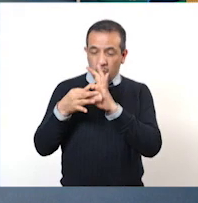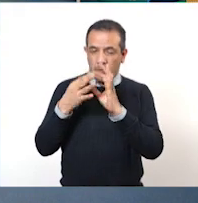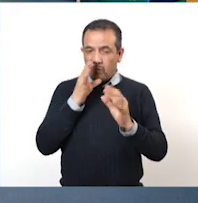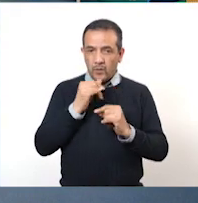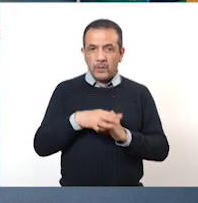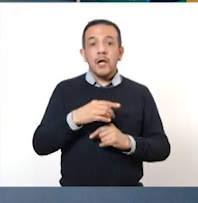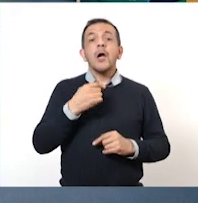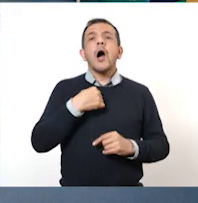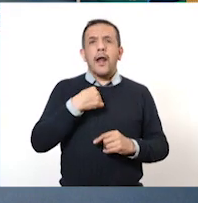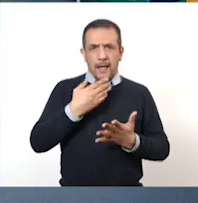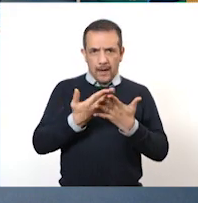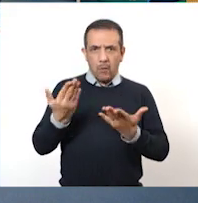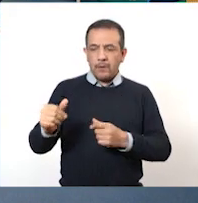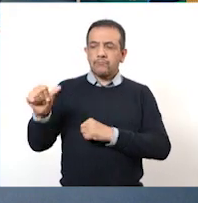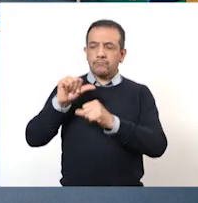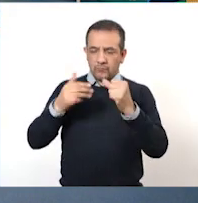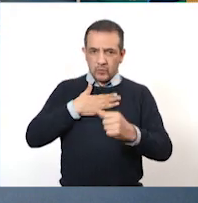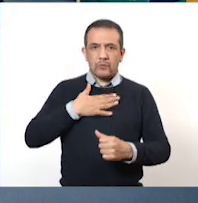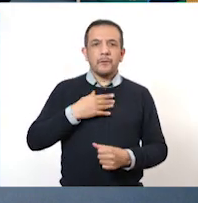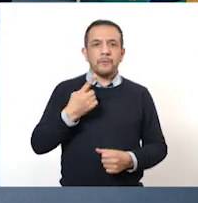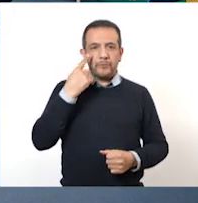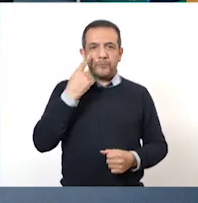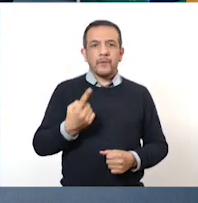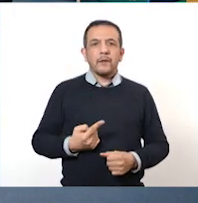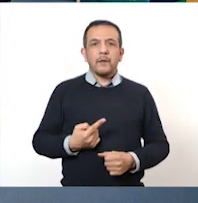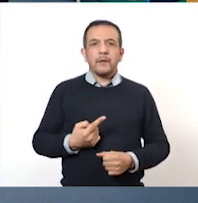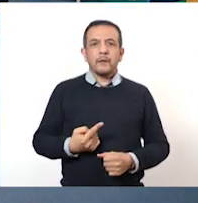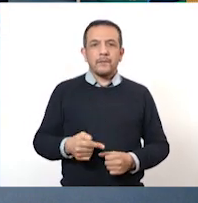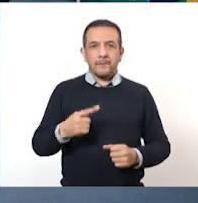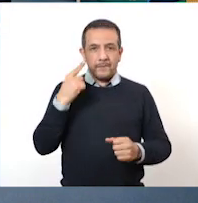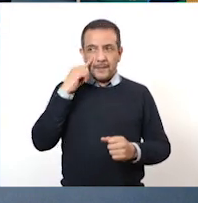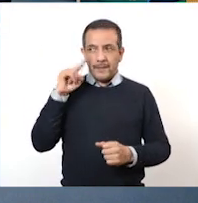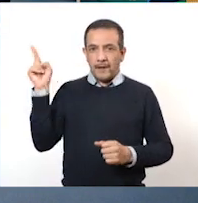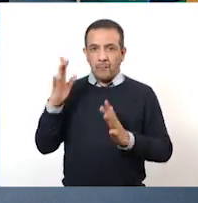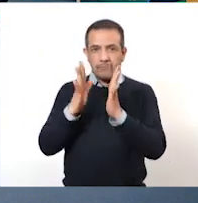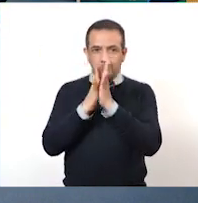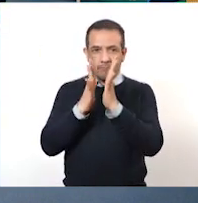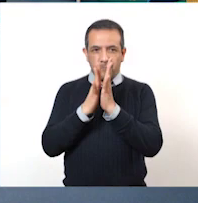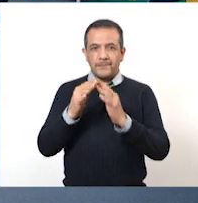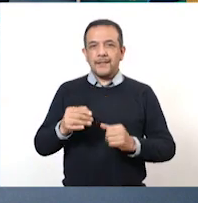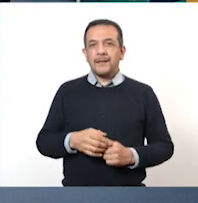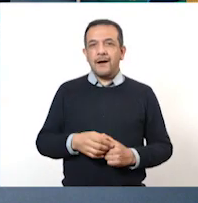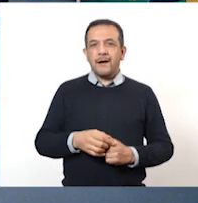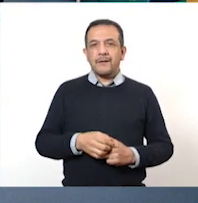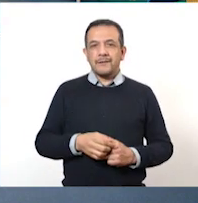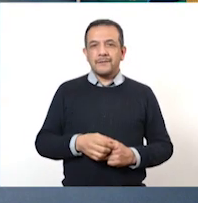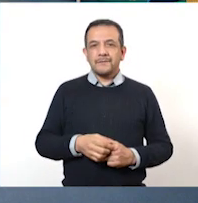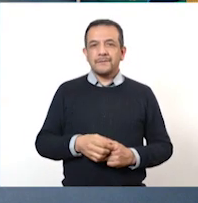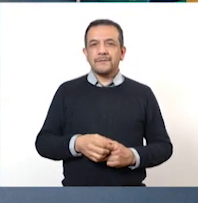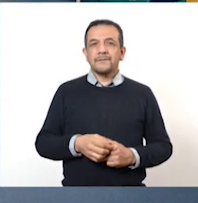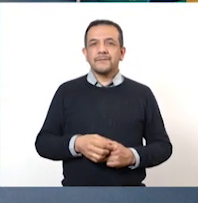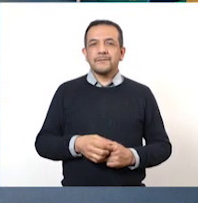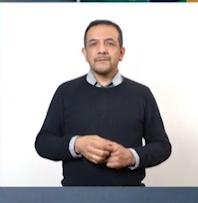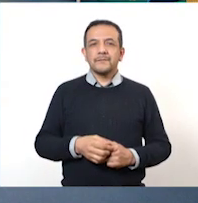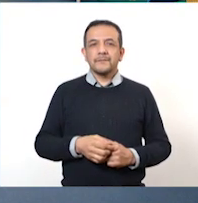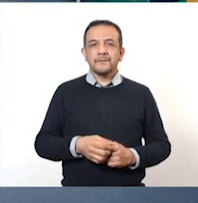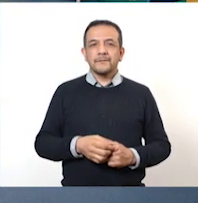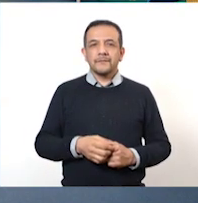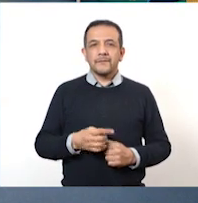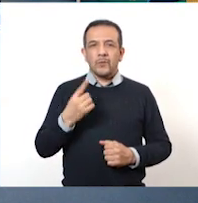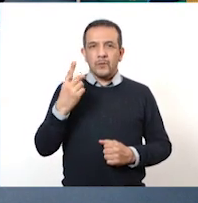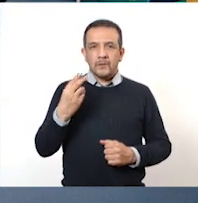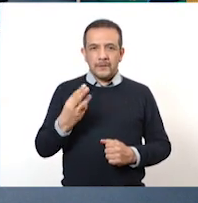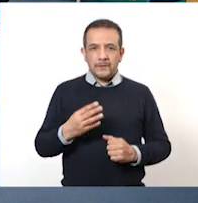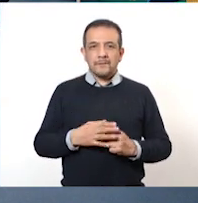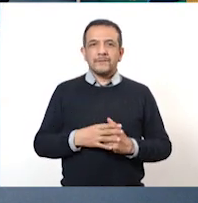Vamos a intentarlo. Vamos, vamos. Lanzando. Vas, te toca, Carlita. Bien. Te toca, Carlita. Uno. Sí, uno. Eso es. Uno, dos. Eso es. Cuidado, cuidado. Ahí va. Dos. Ahí va.